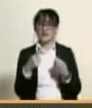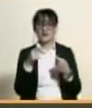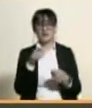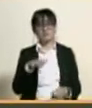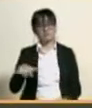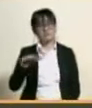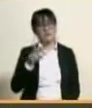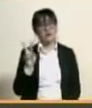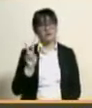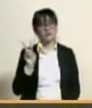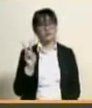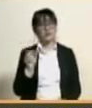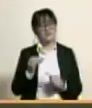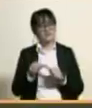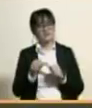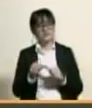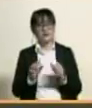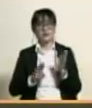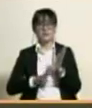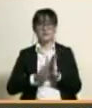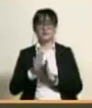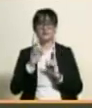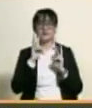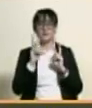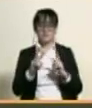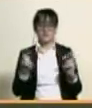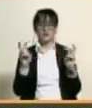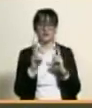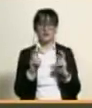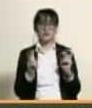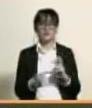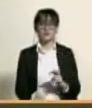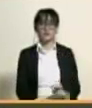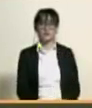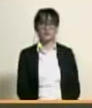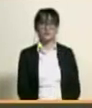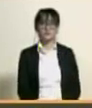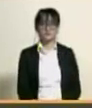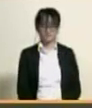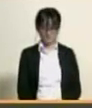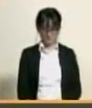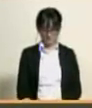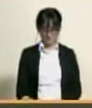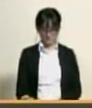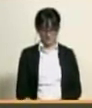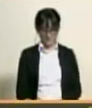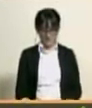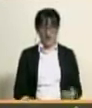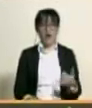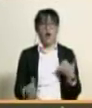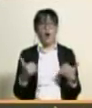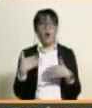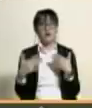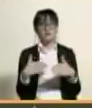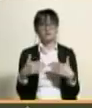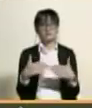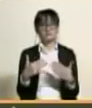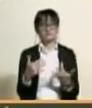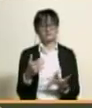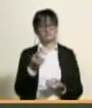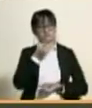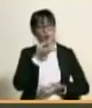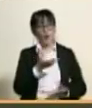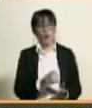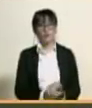seguir avanzando en la investigación que hoy estamos adelantándole al